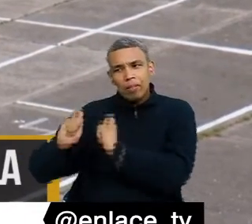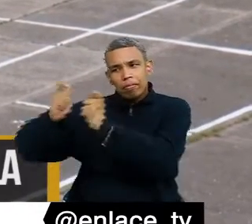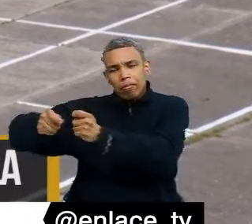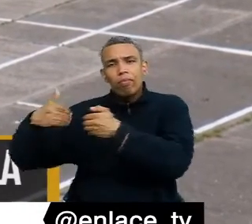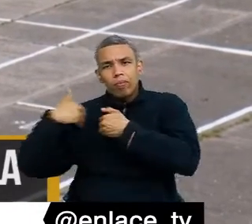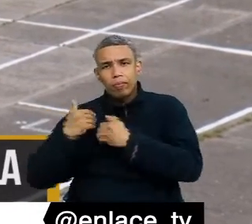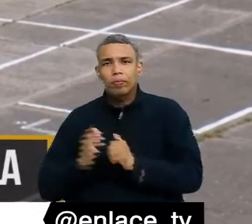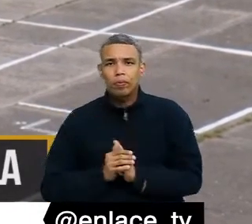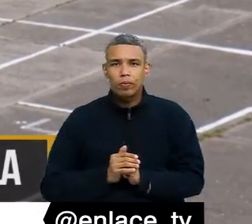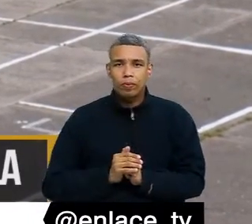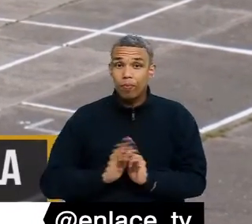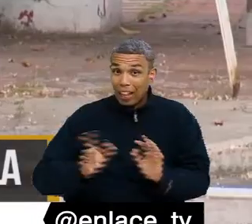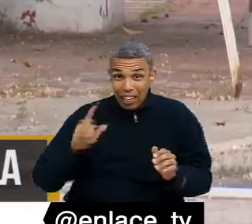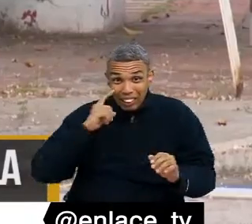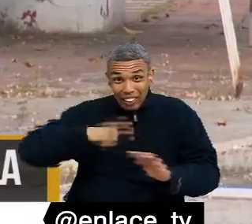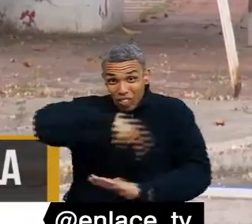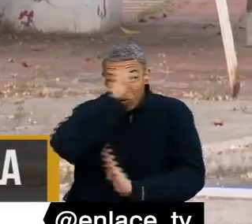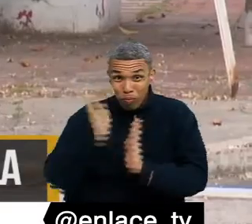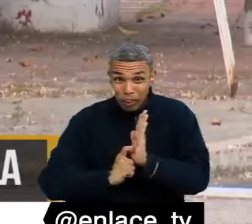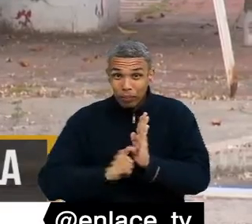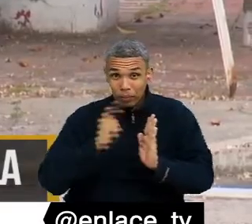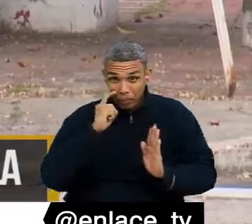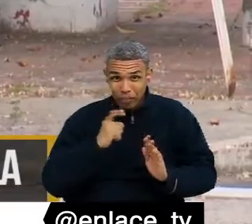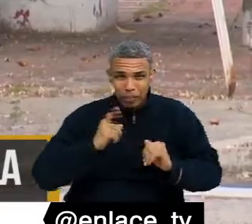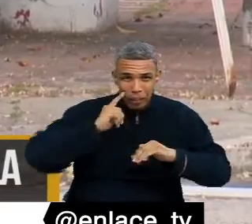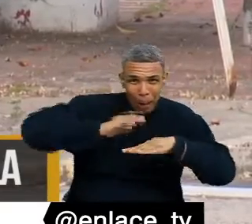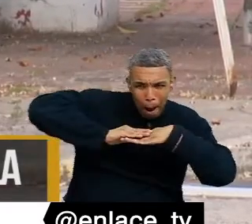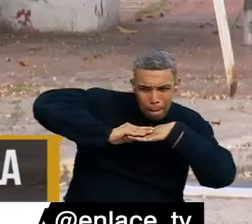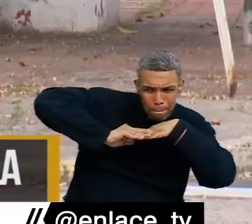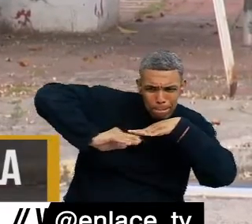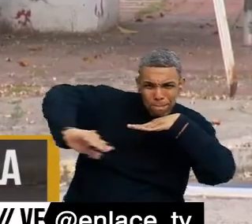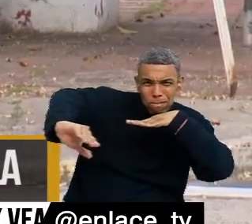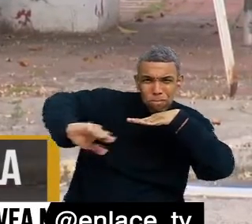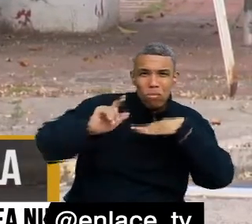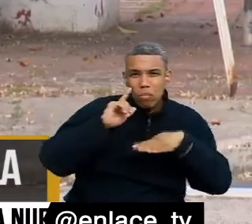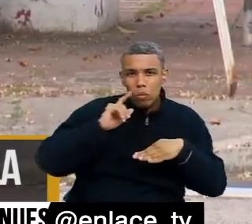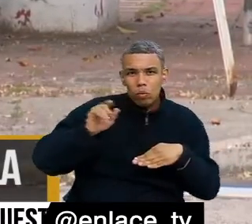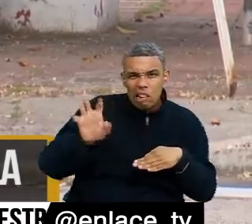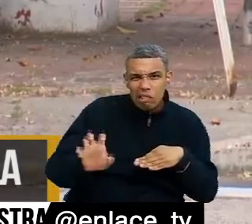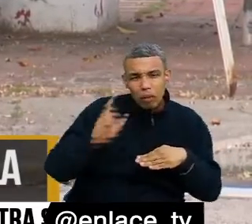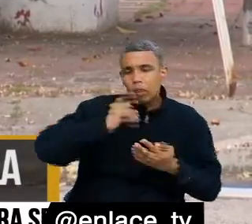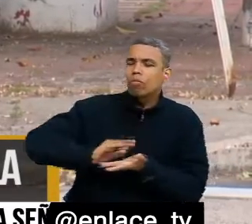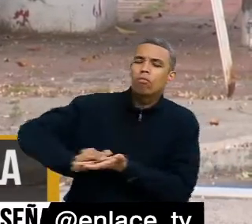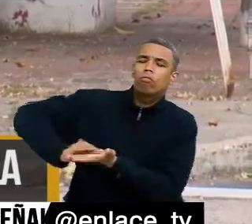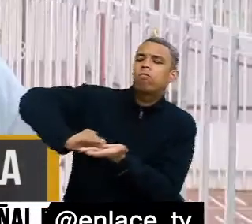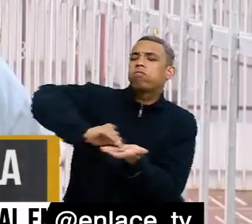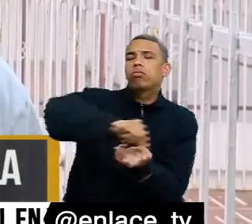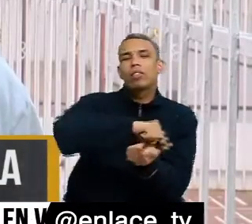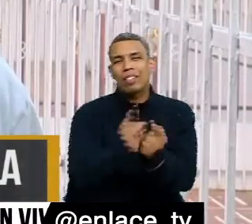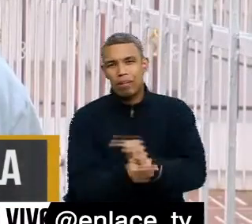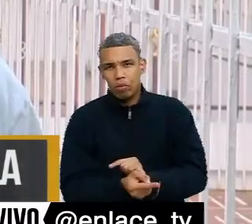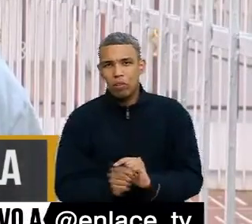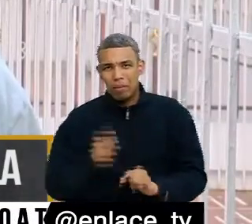a remodelar en su totalidad, desde las losas de la cancha polideportiva. Se va